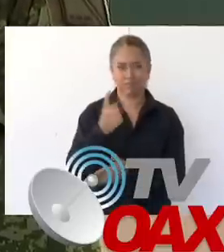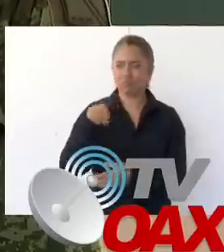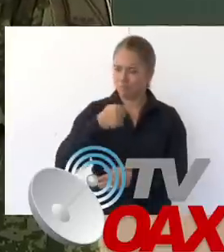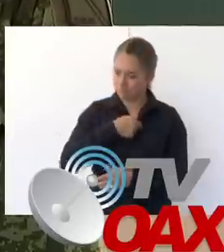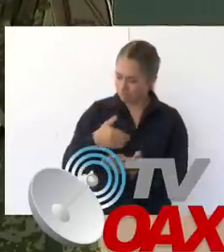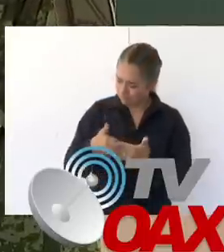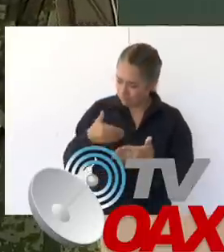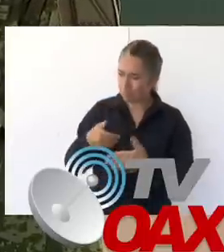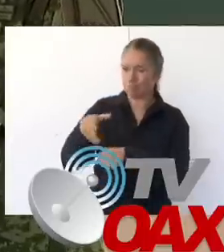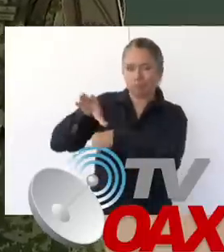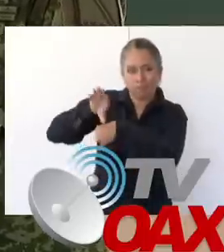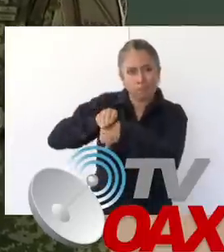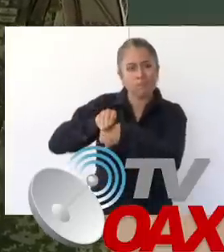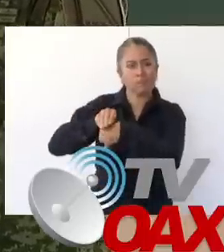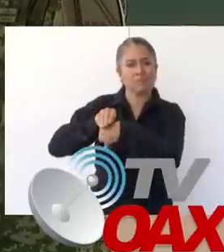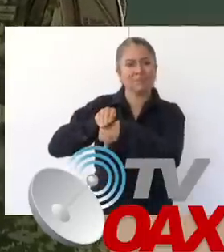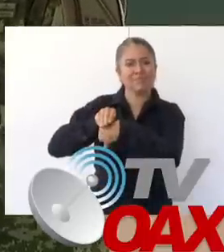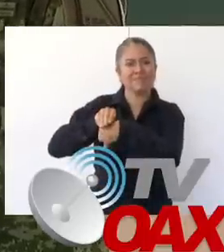Entonces,